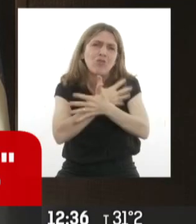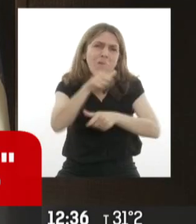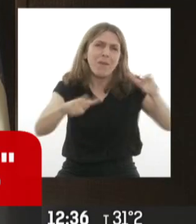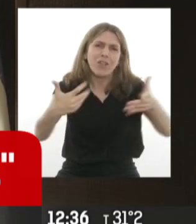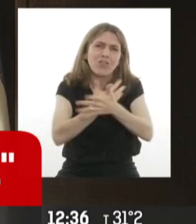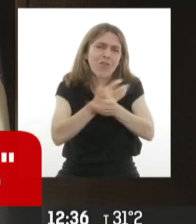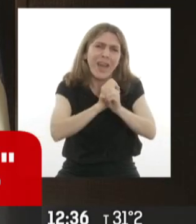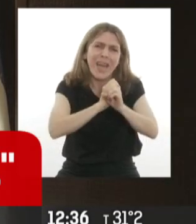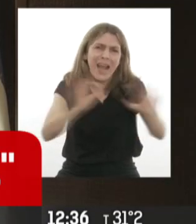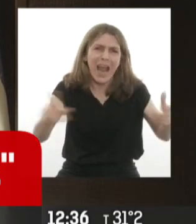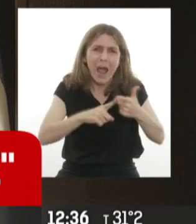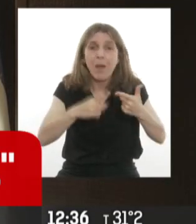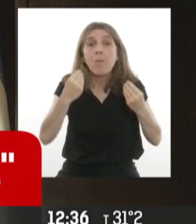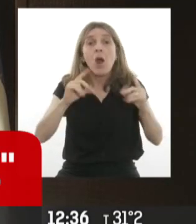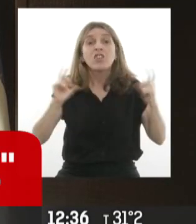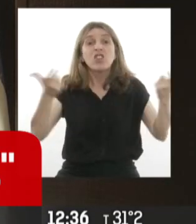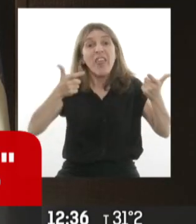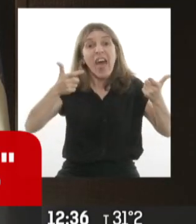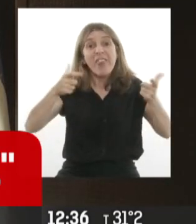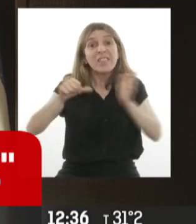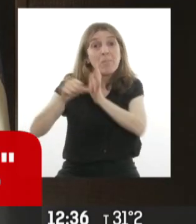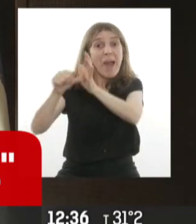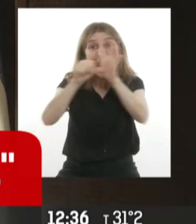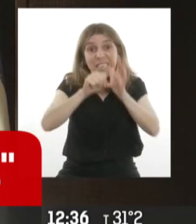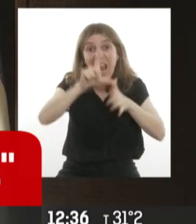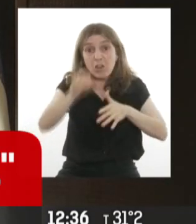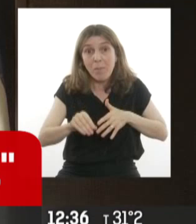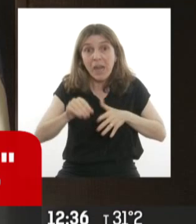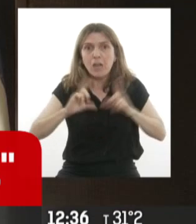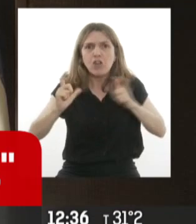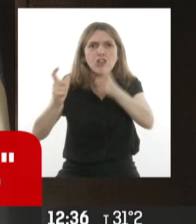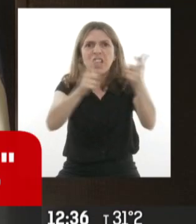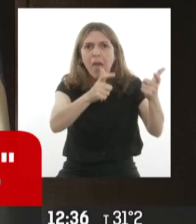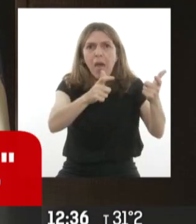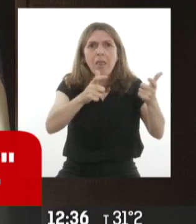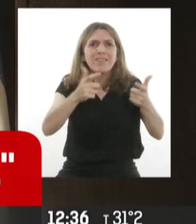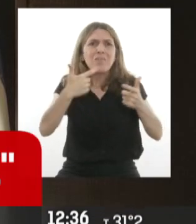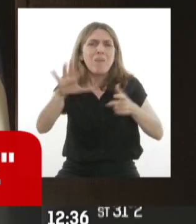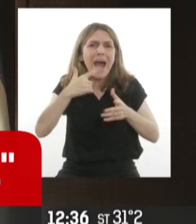nuestras sociedades tampoco soportan más la idea del ajuste.